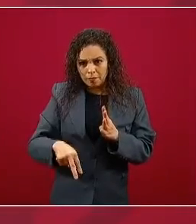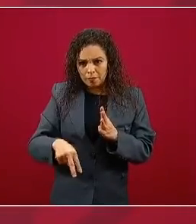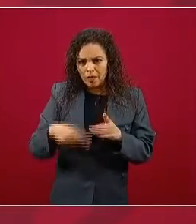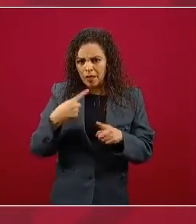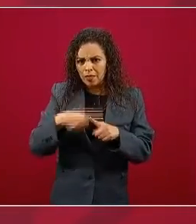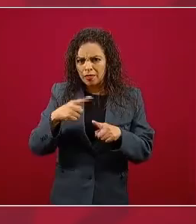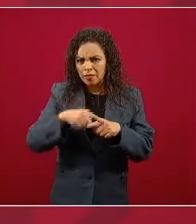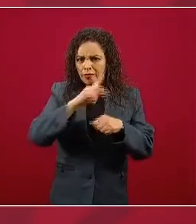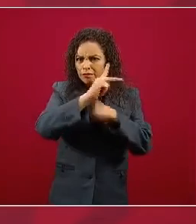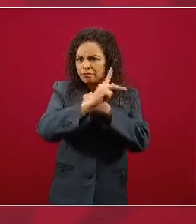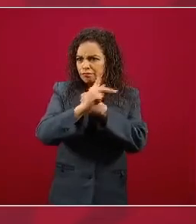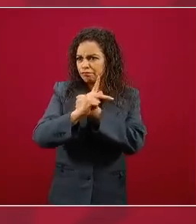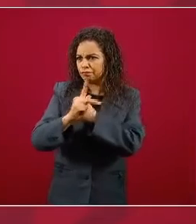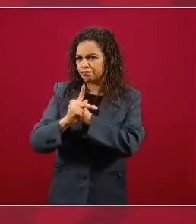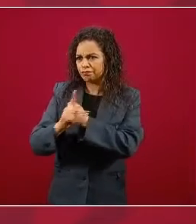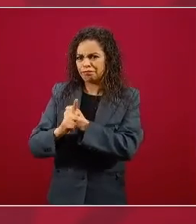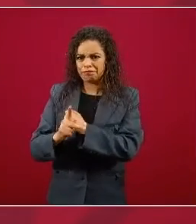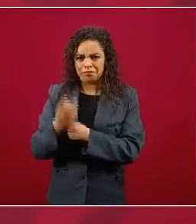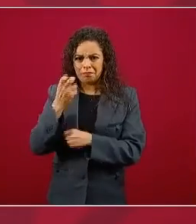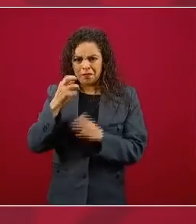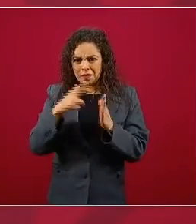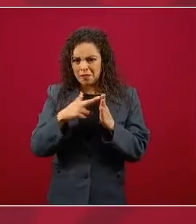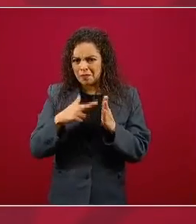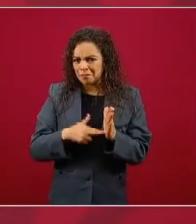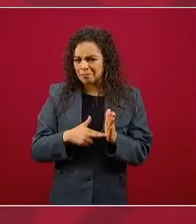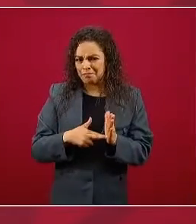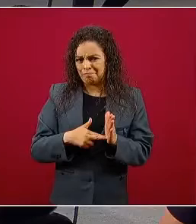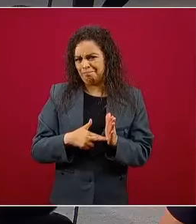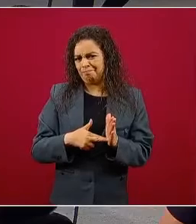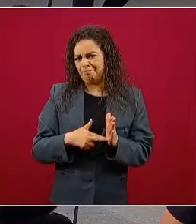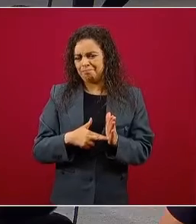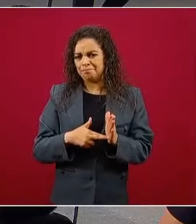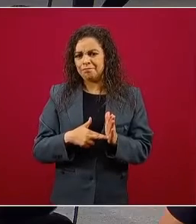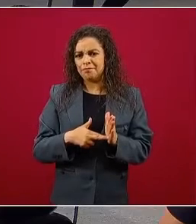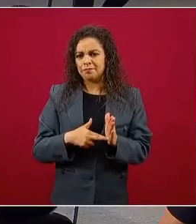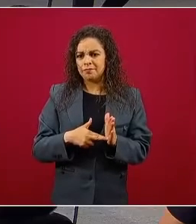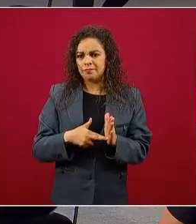lados. Lo mismo. ¿Qué es